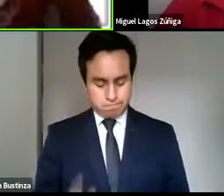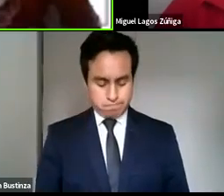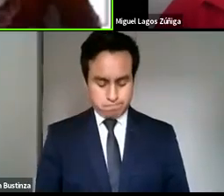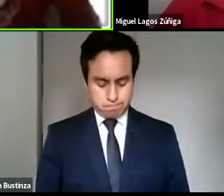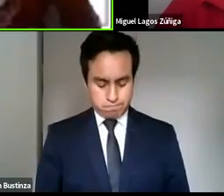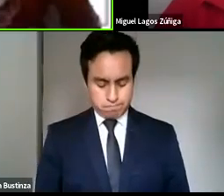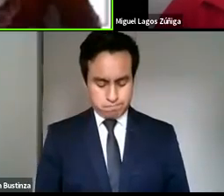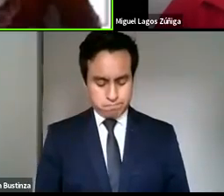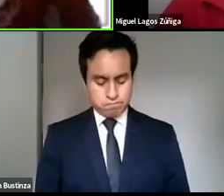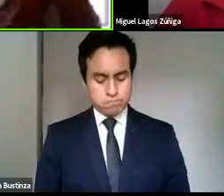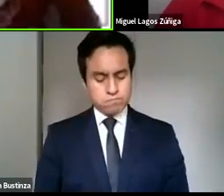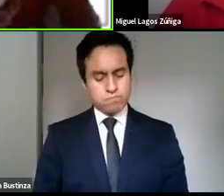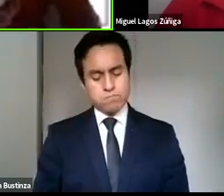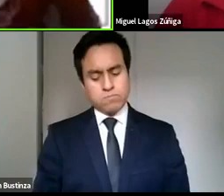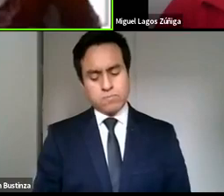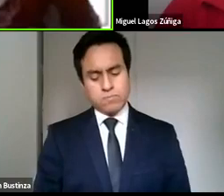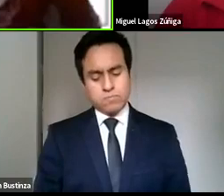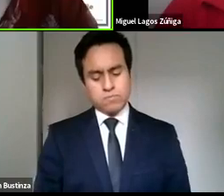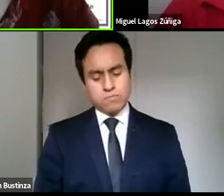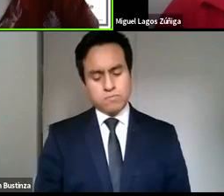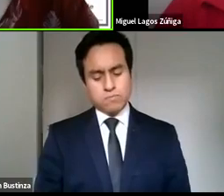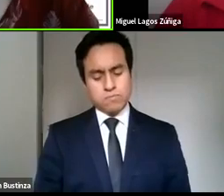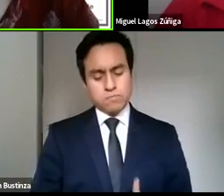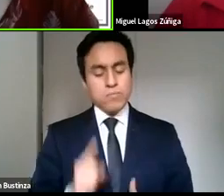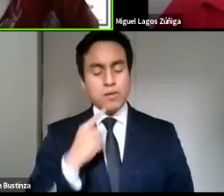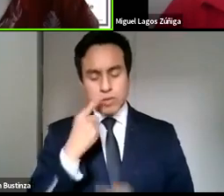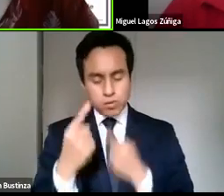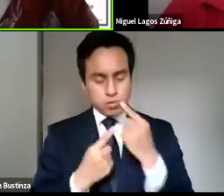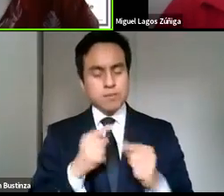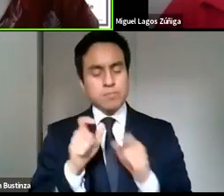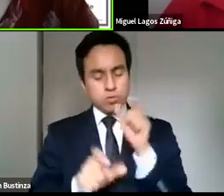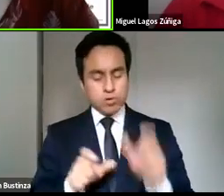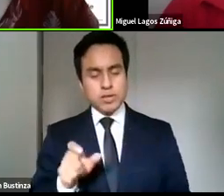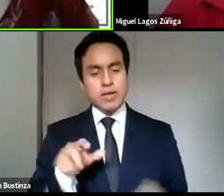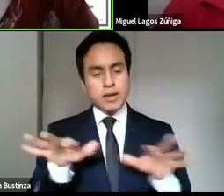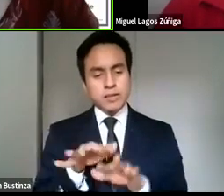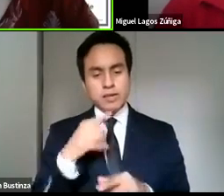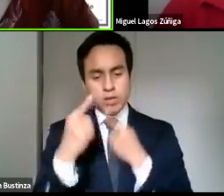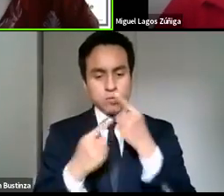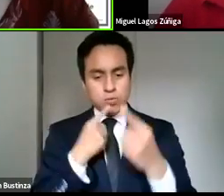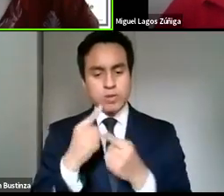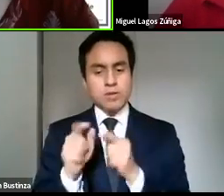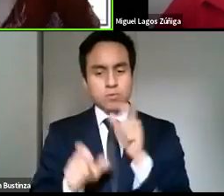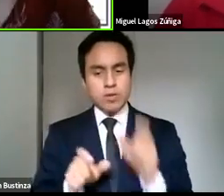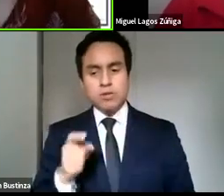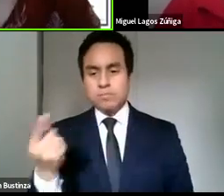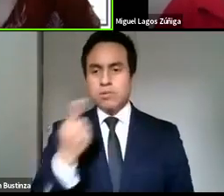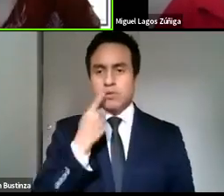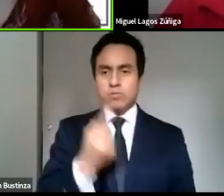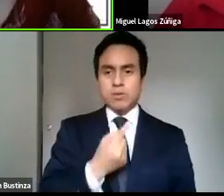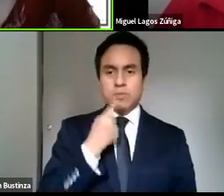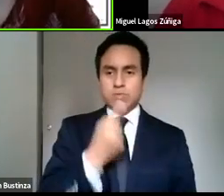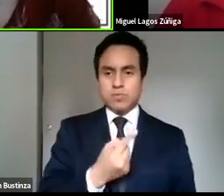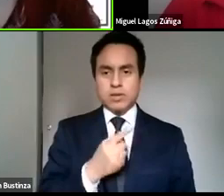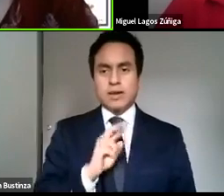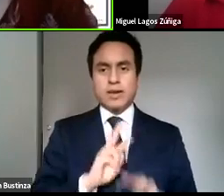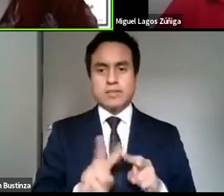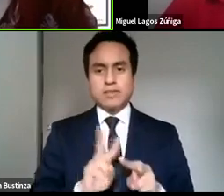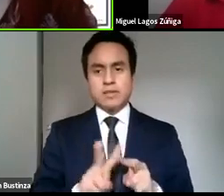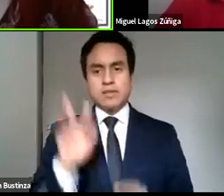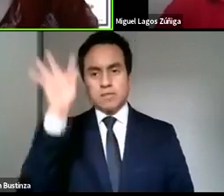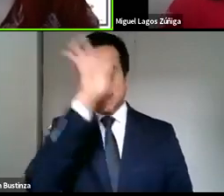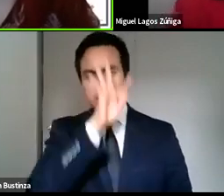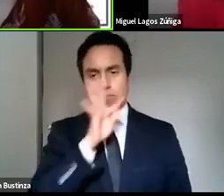teniendo algunas preguntas del público que se han estado realizando durante los últimos minutos y que han estado llegando a través del Facebook